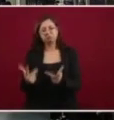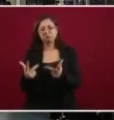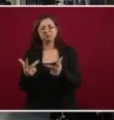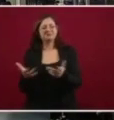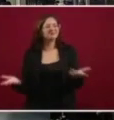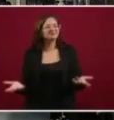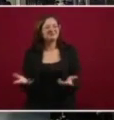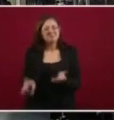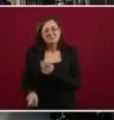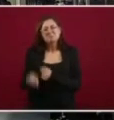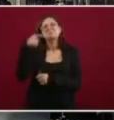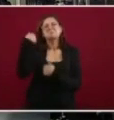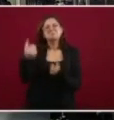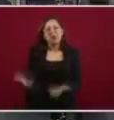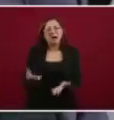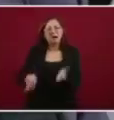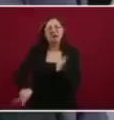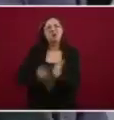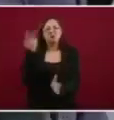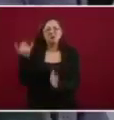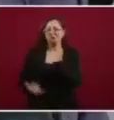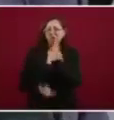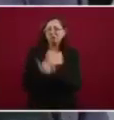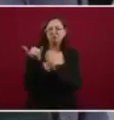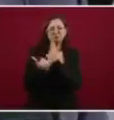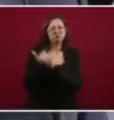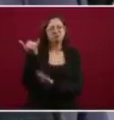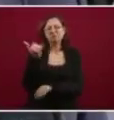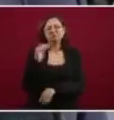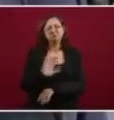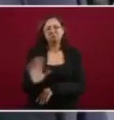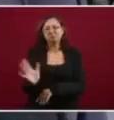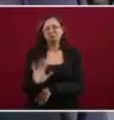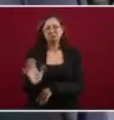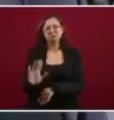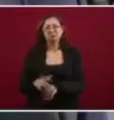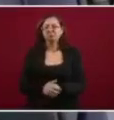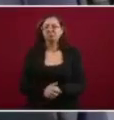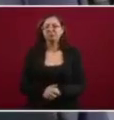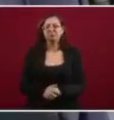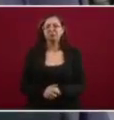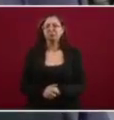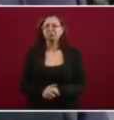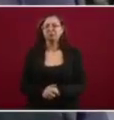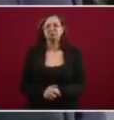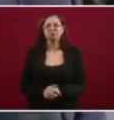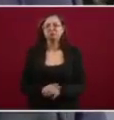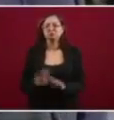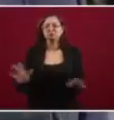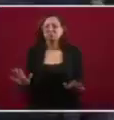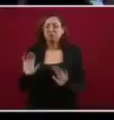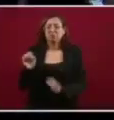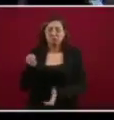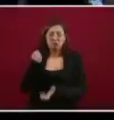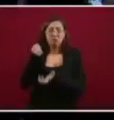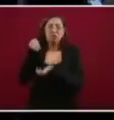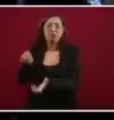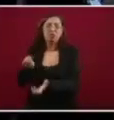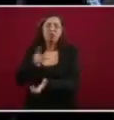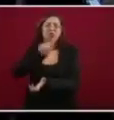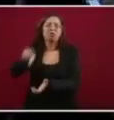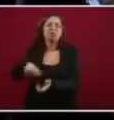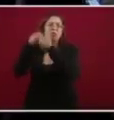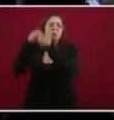No podemos continuar ese hospital ya. Entonces, es cuidar, no meterle dinero bueno al